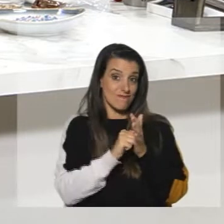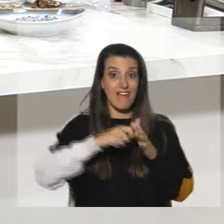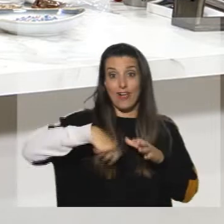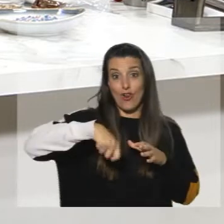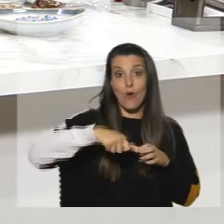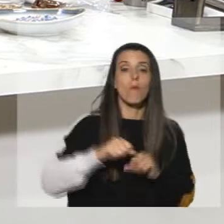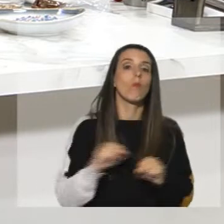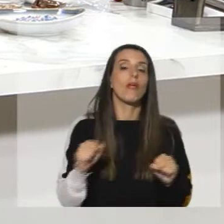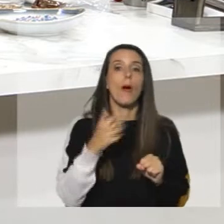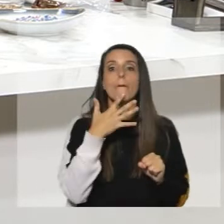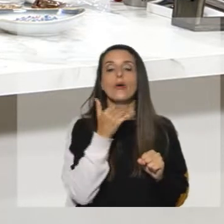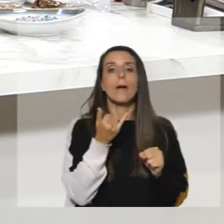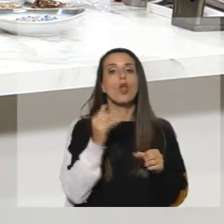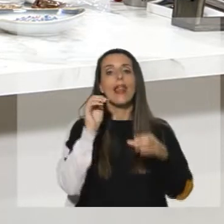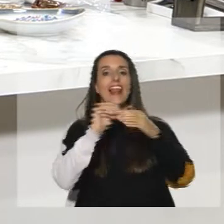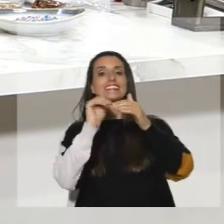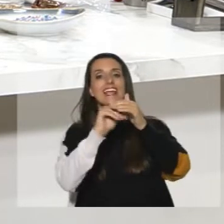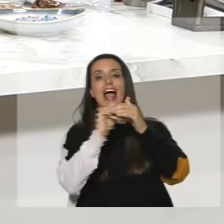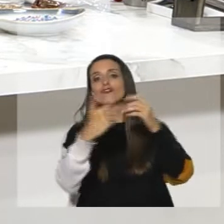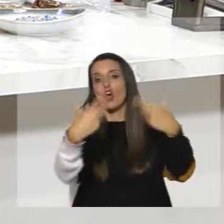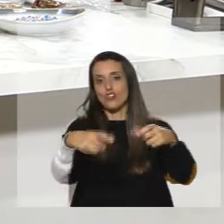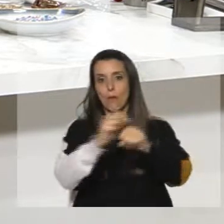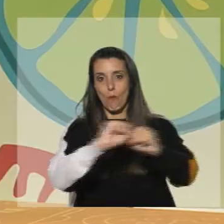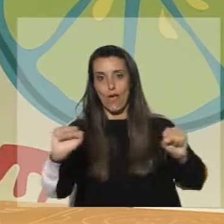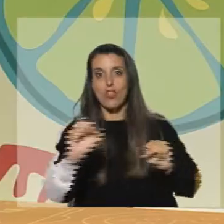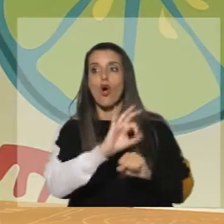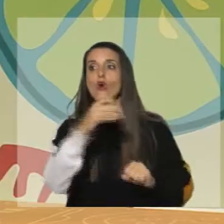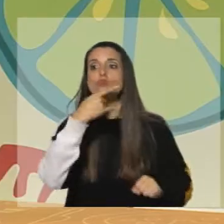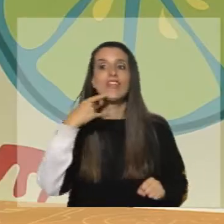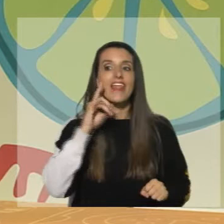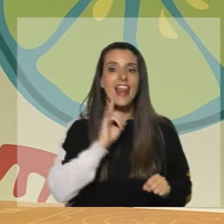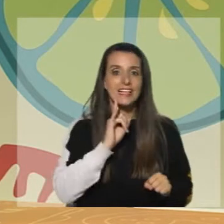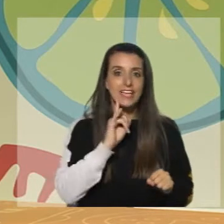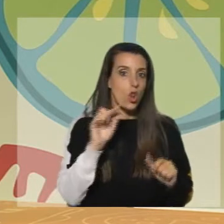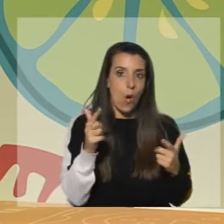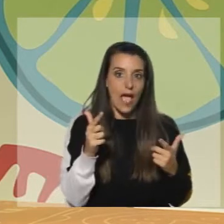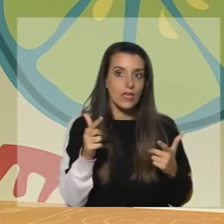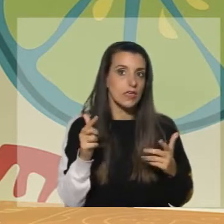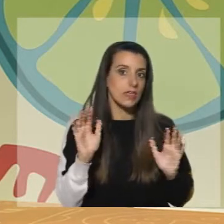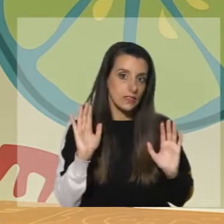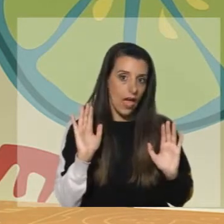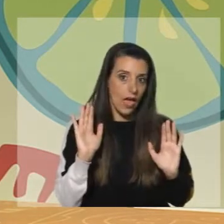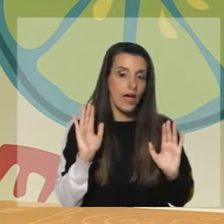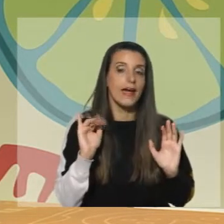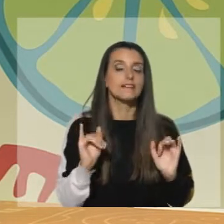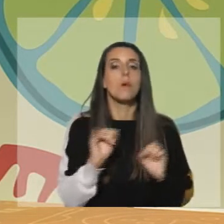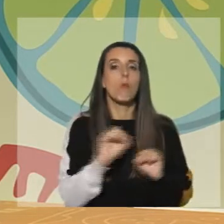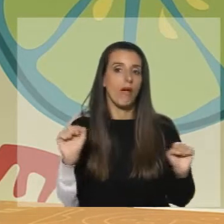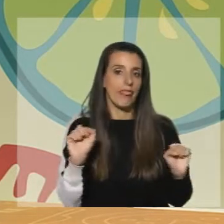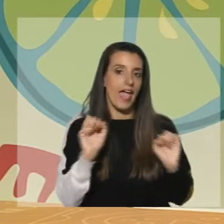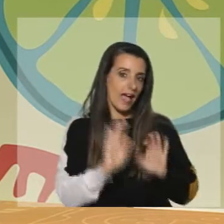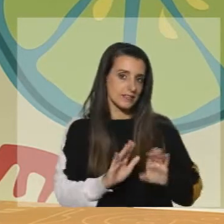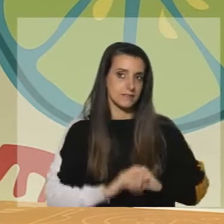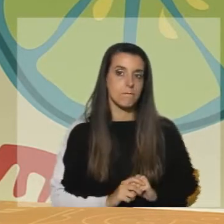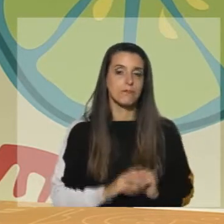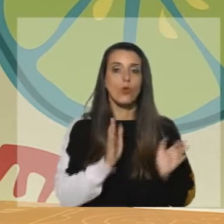lo puedo utilizar como relleno de la torta. Perfecto. Si no, el dulce de leche repostero, vamos bien. Exacto. Para este relleno de esta tortita de cubitos